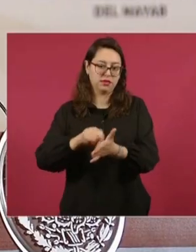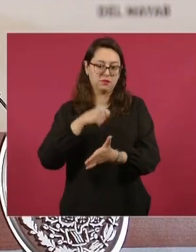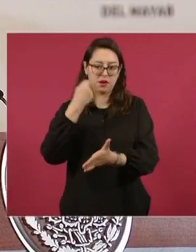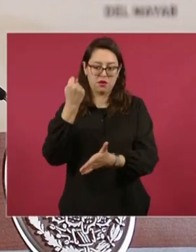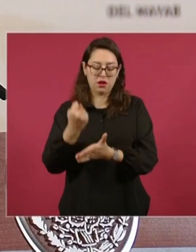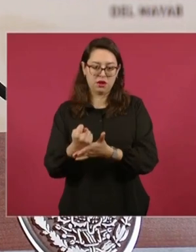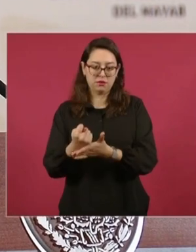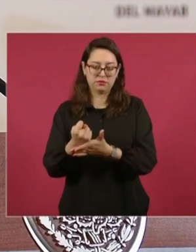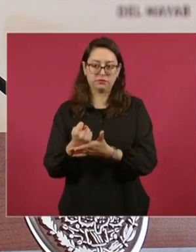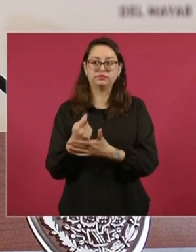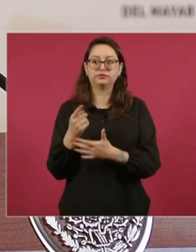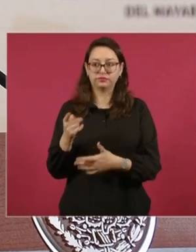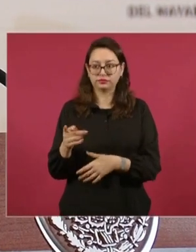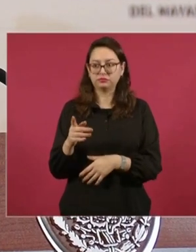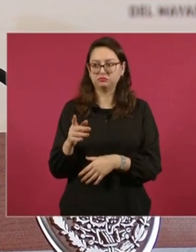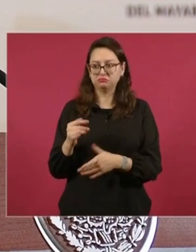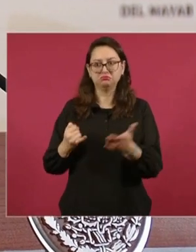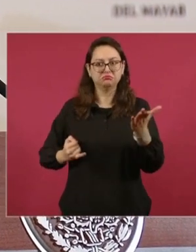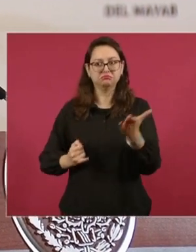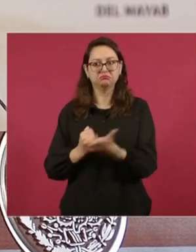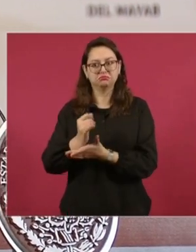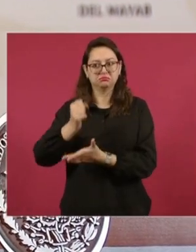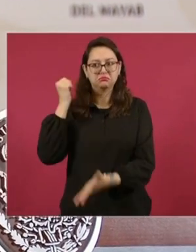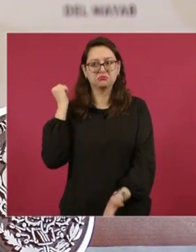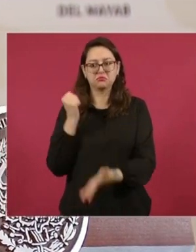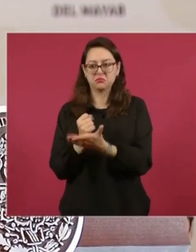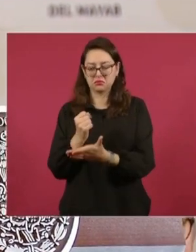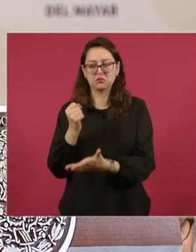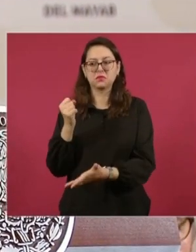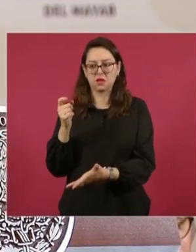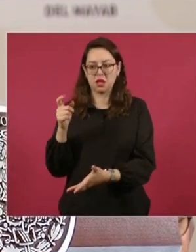a Coahuila y